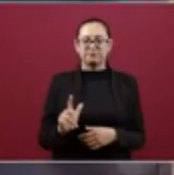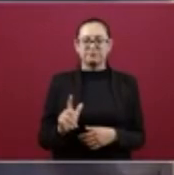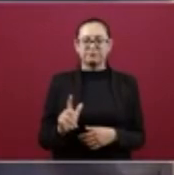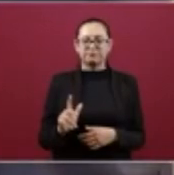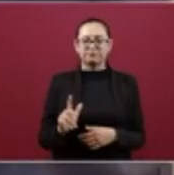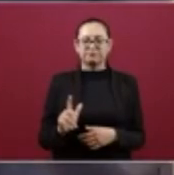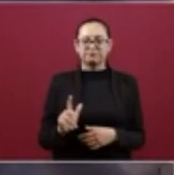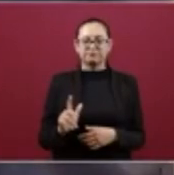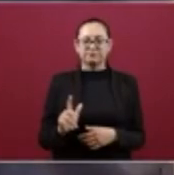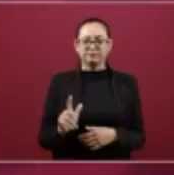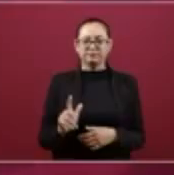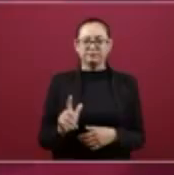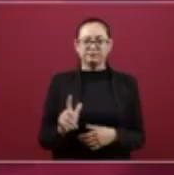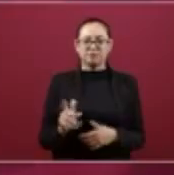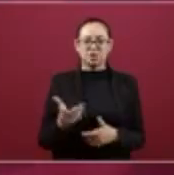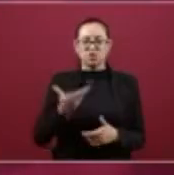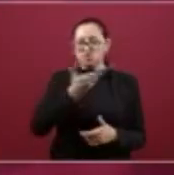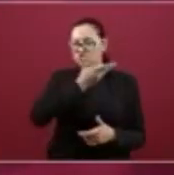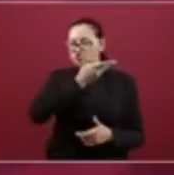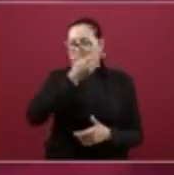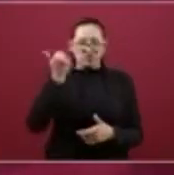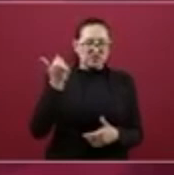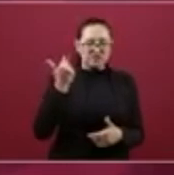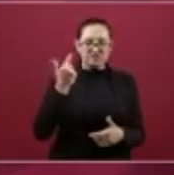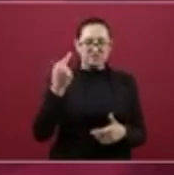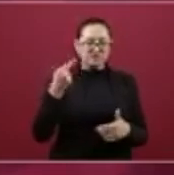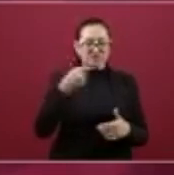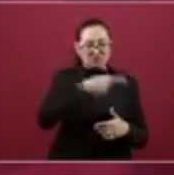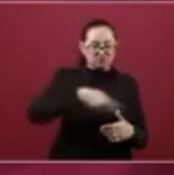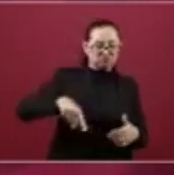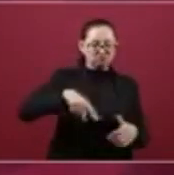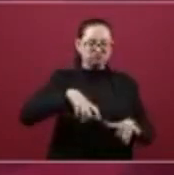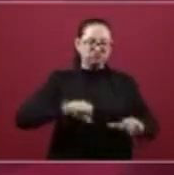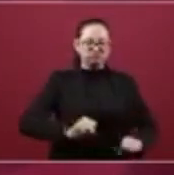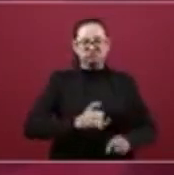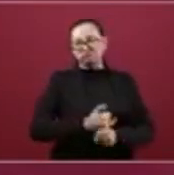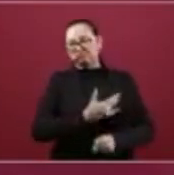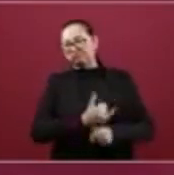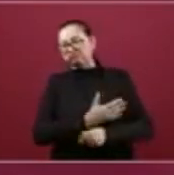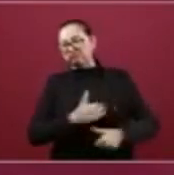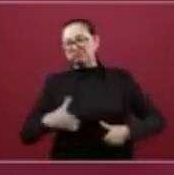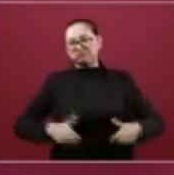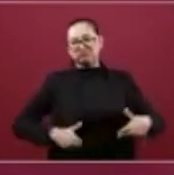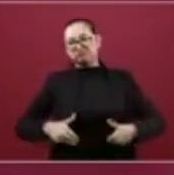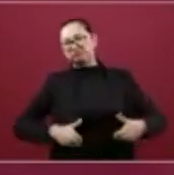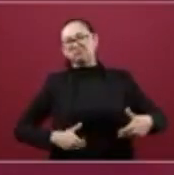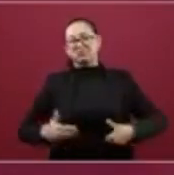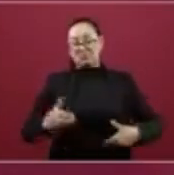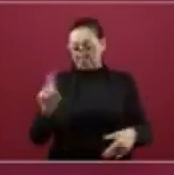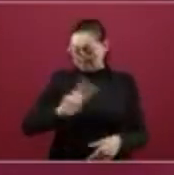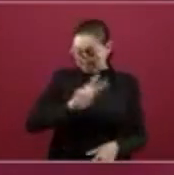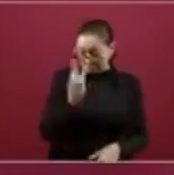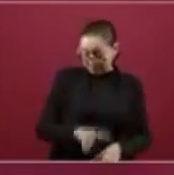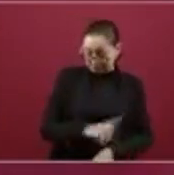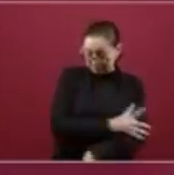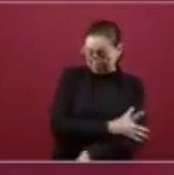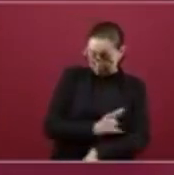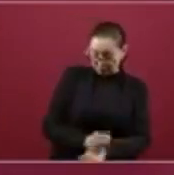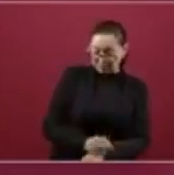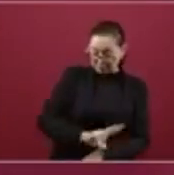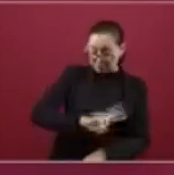estas inconformidades, estas tomas, están siendo promovidas por las